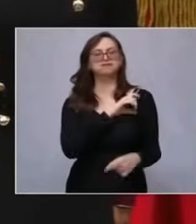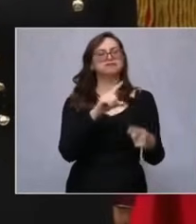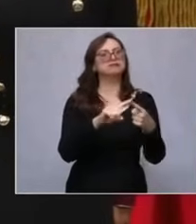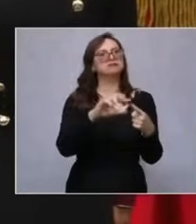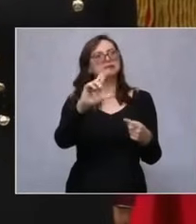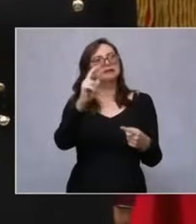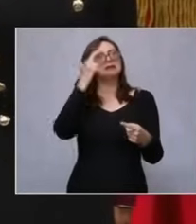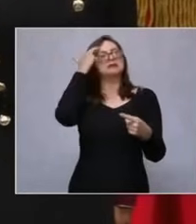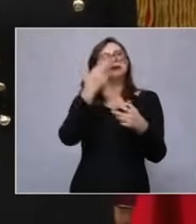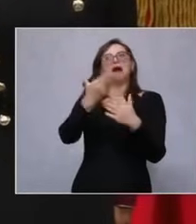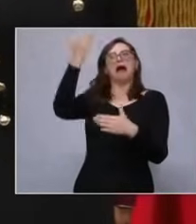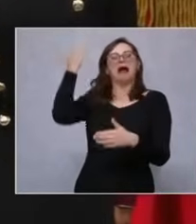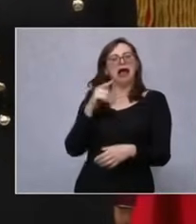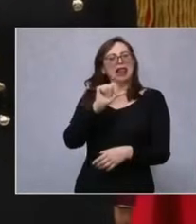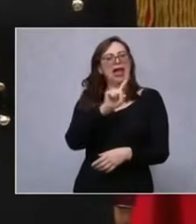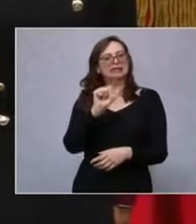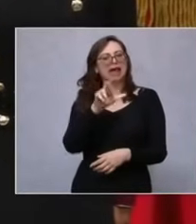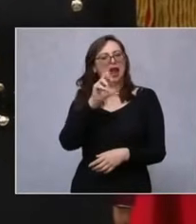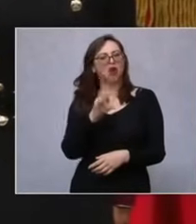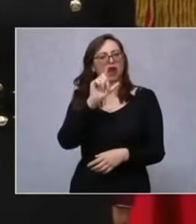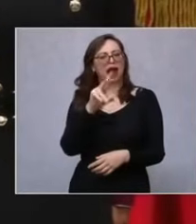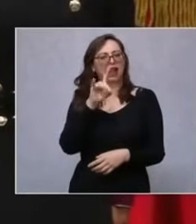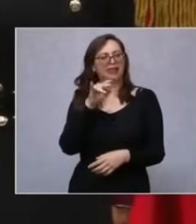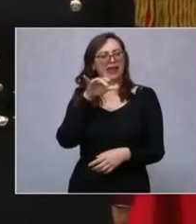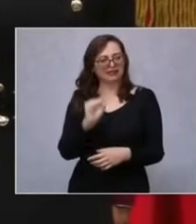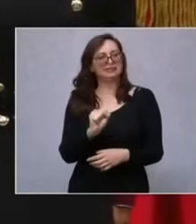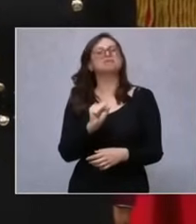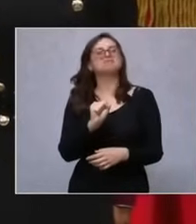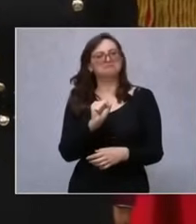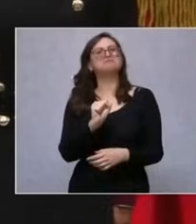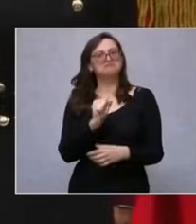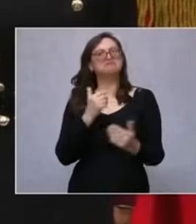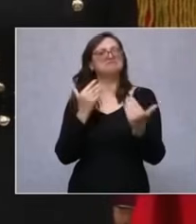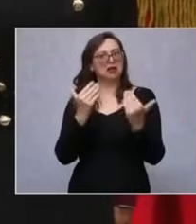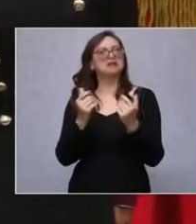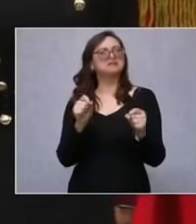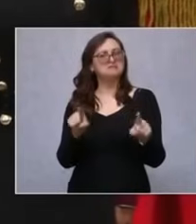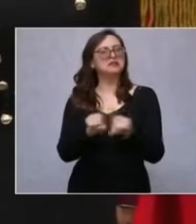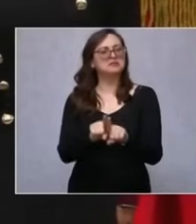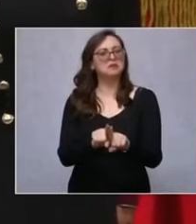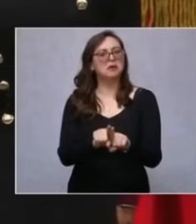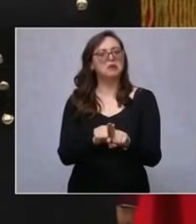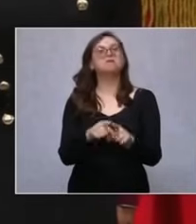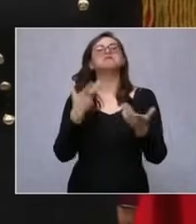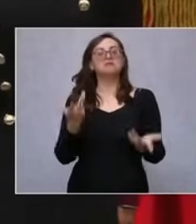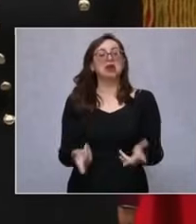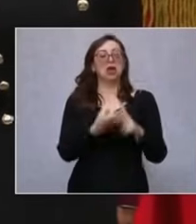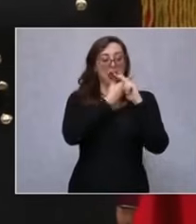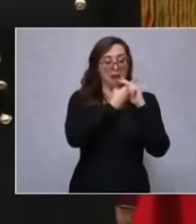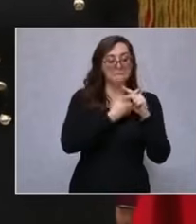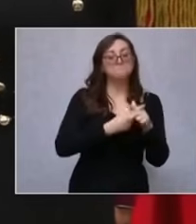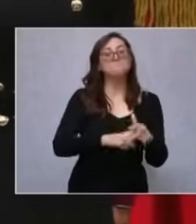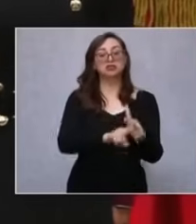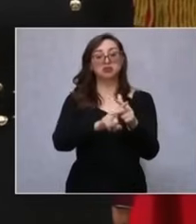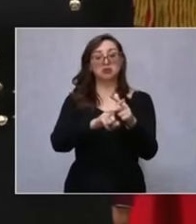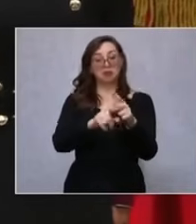forma elogiando su mandato. Inició y termina su mandato con más